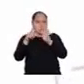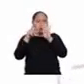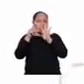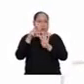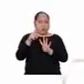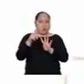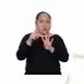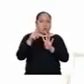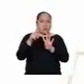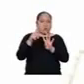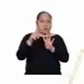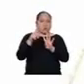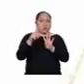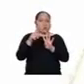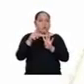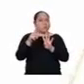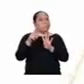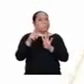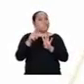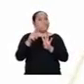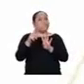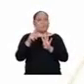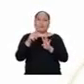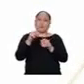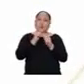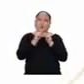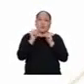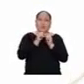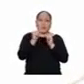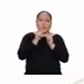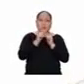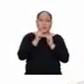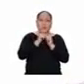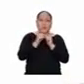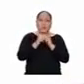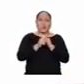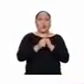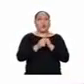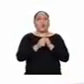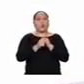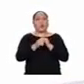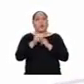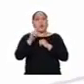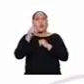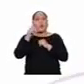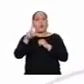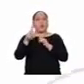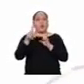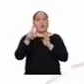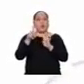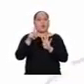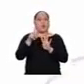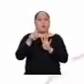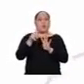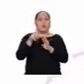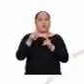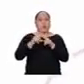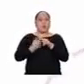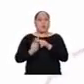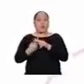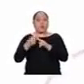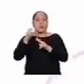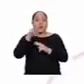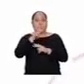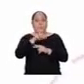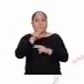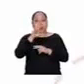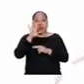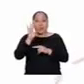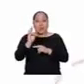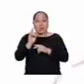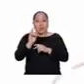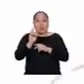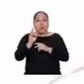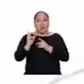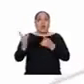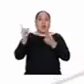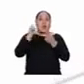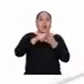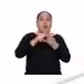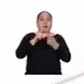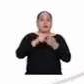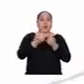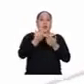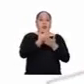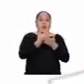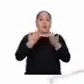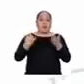sub 4. Los valores de L sub 4 van desde los 37 años